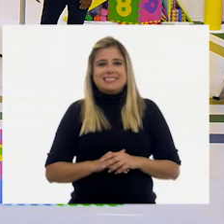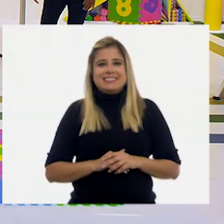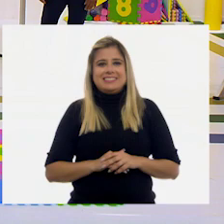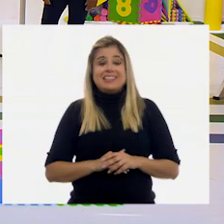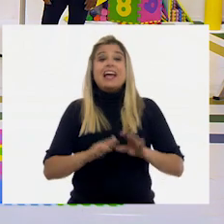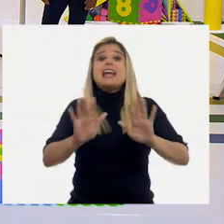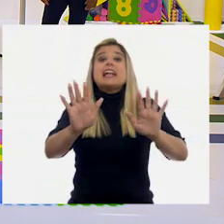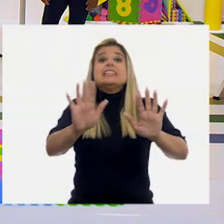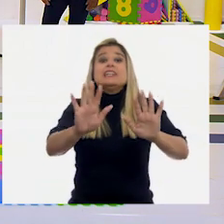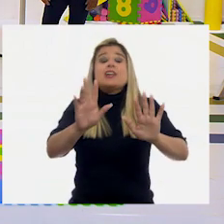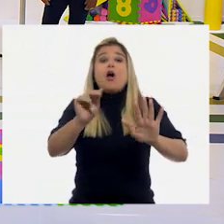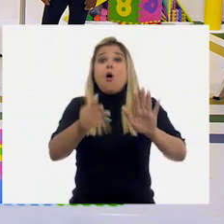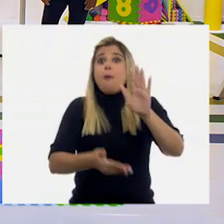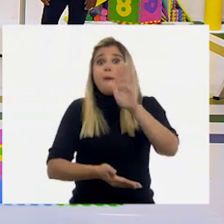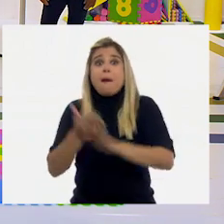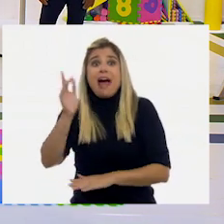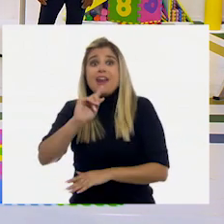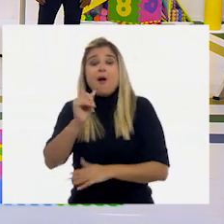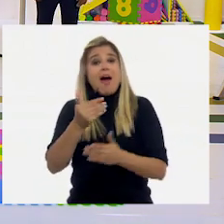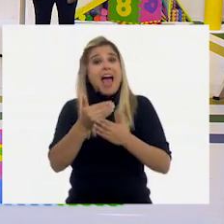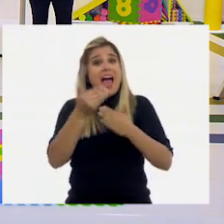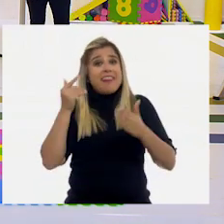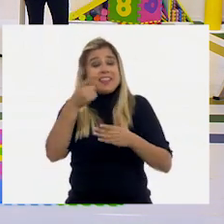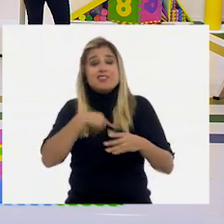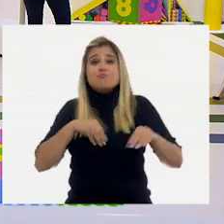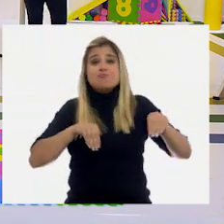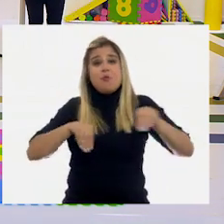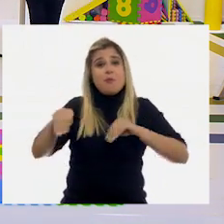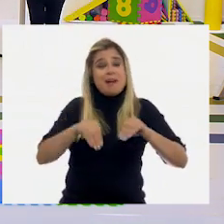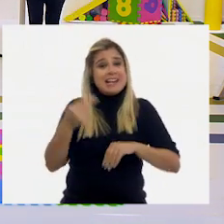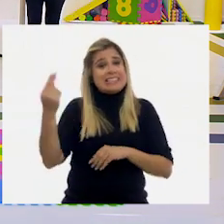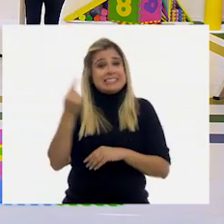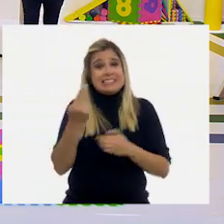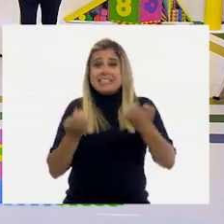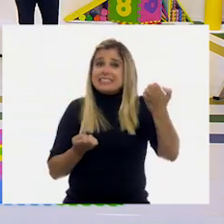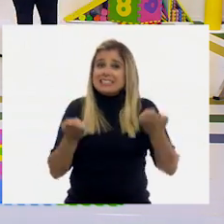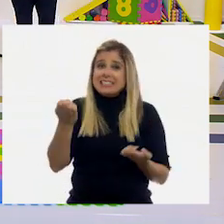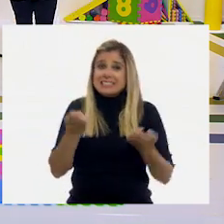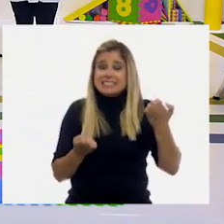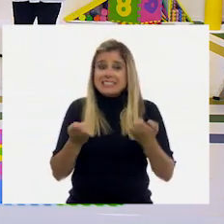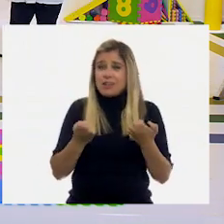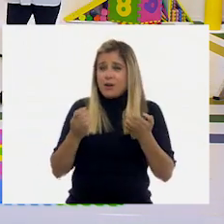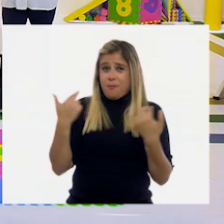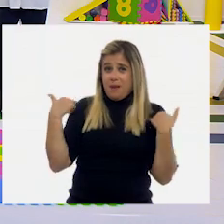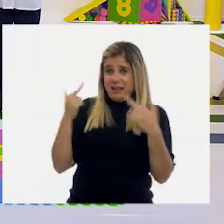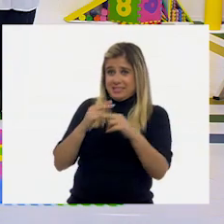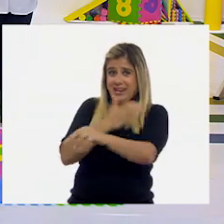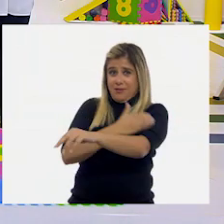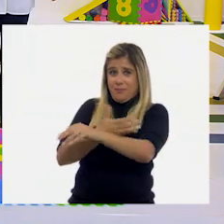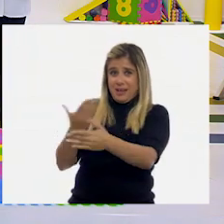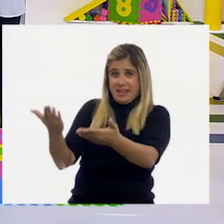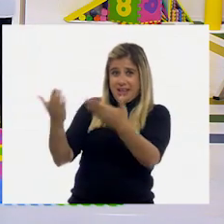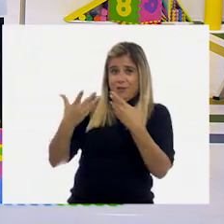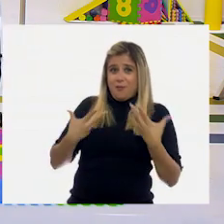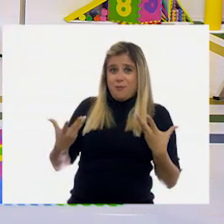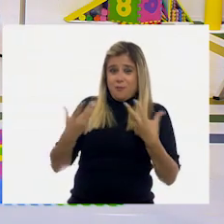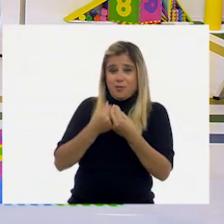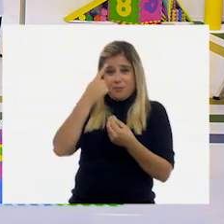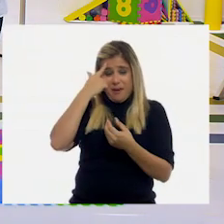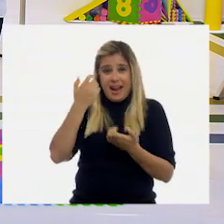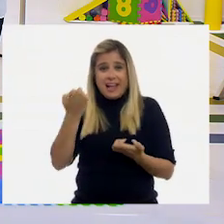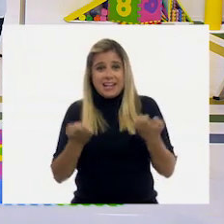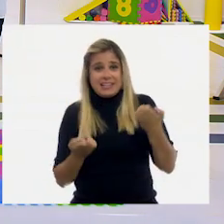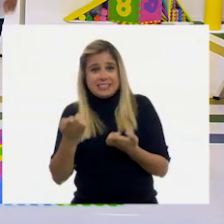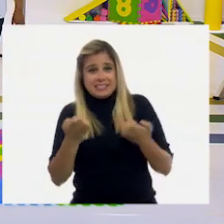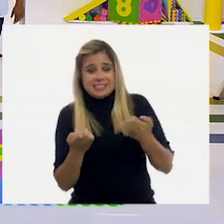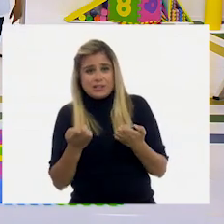Ah, no, pero no podemos irnos sin antes movernos. ¿No es así, maestra? Maestra, ¿me acompaña a movernos? Claro que sí, vamos a hacer una pausa activa. A ver, ¿cómo nos diría que